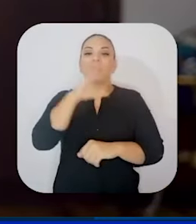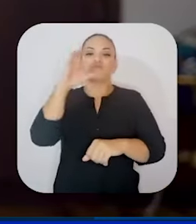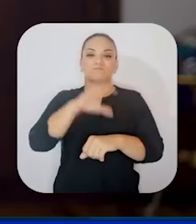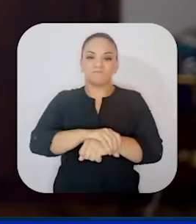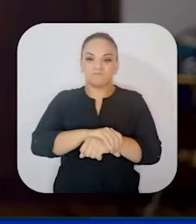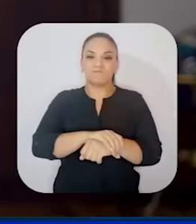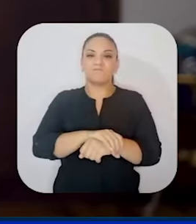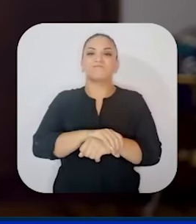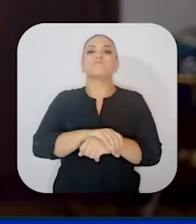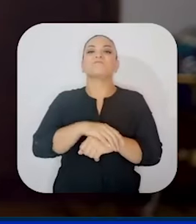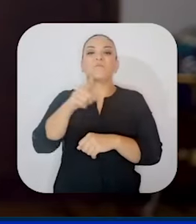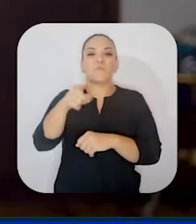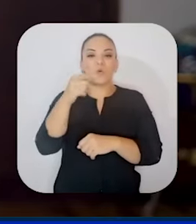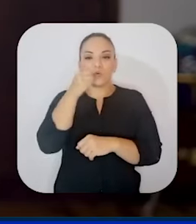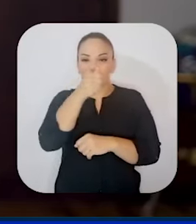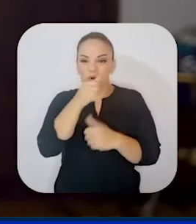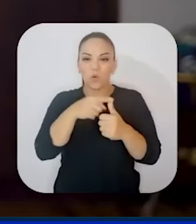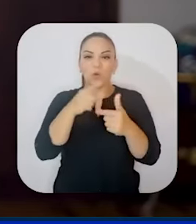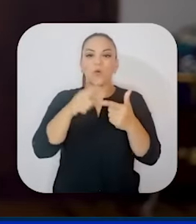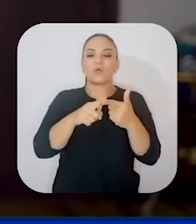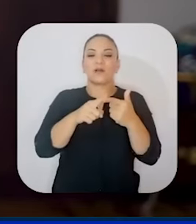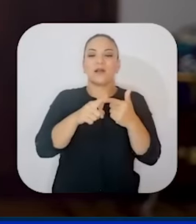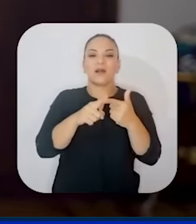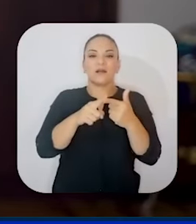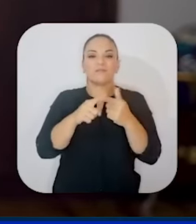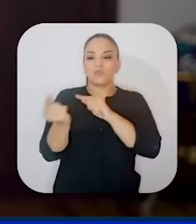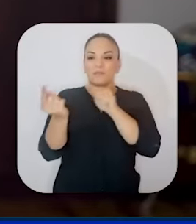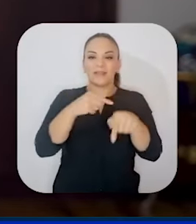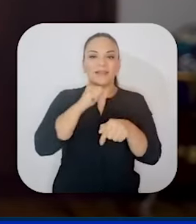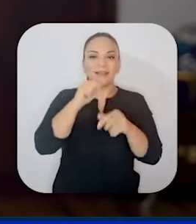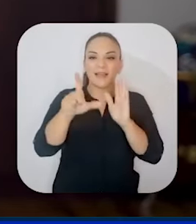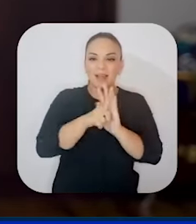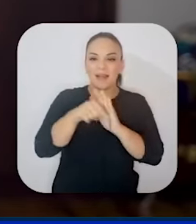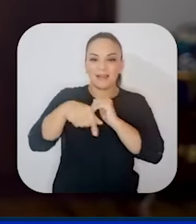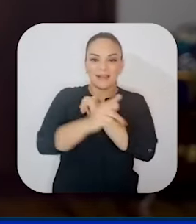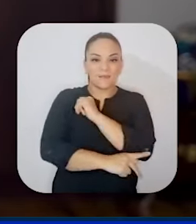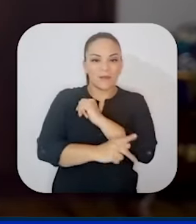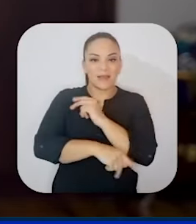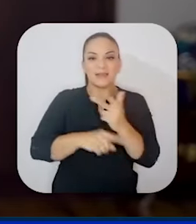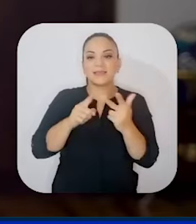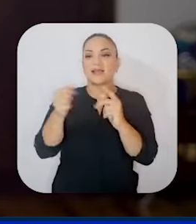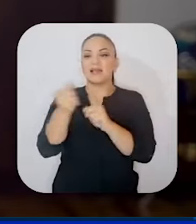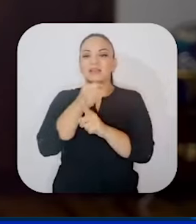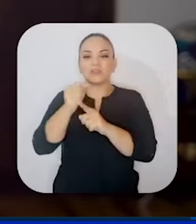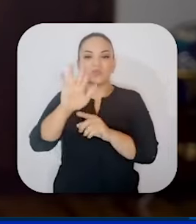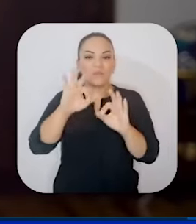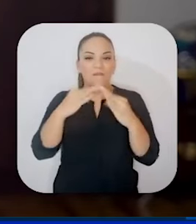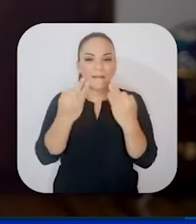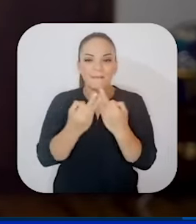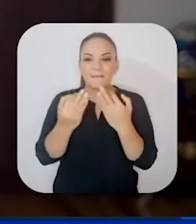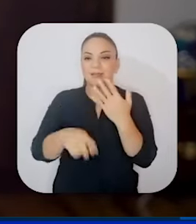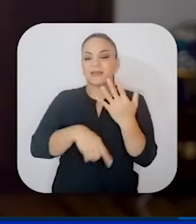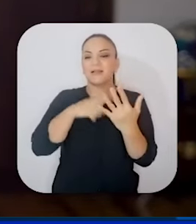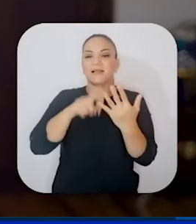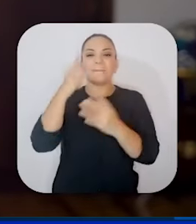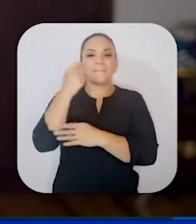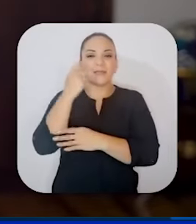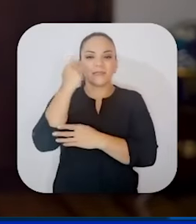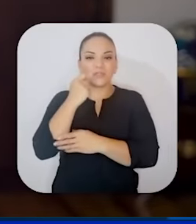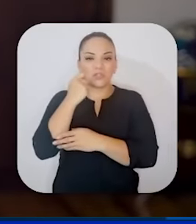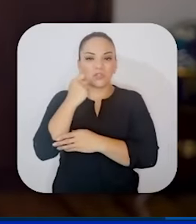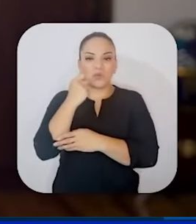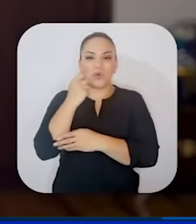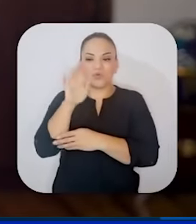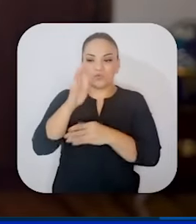tenencia de droga, estatus migratorio irregular, agresión doméstica, pensión